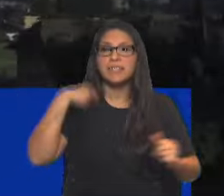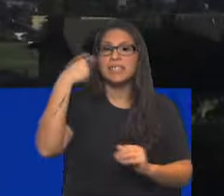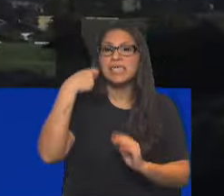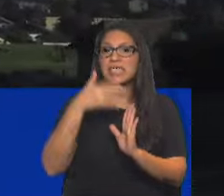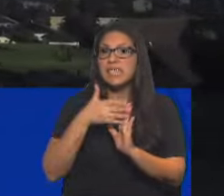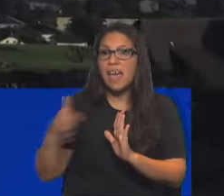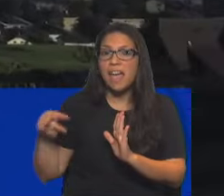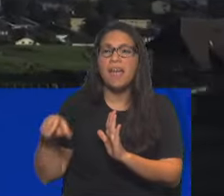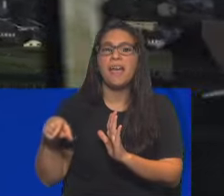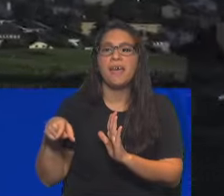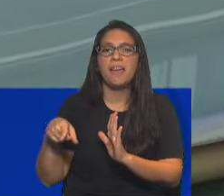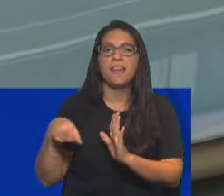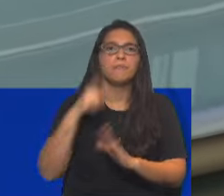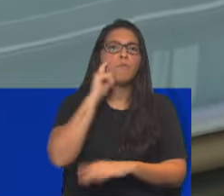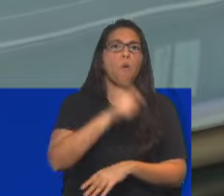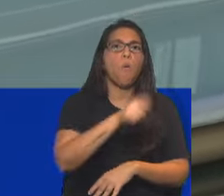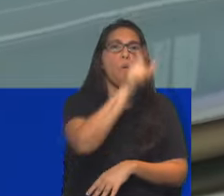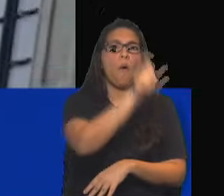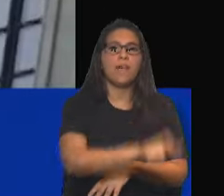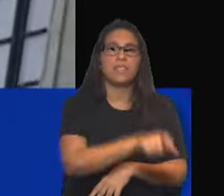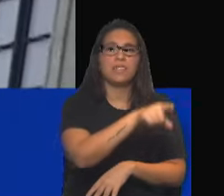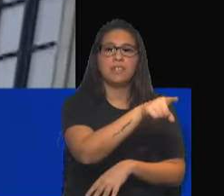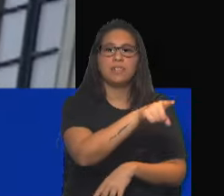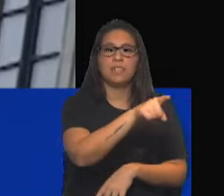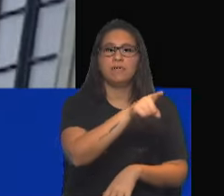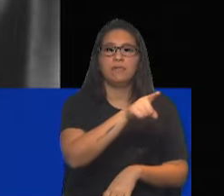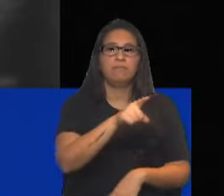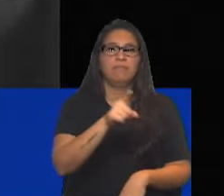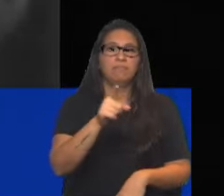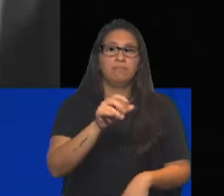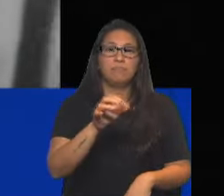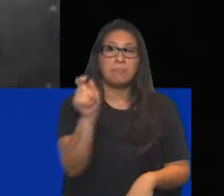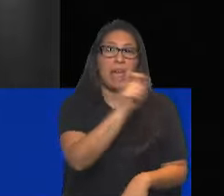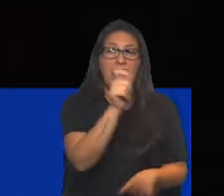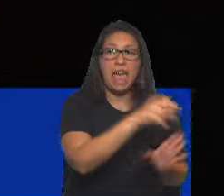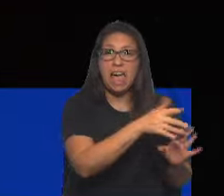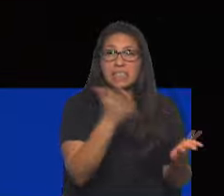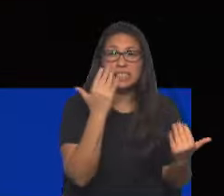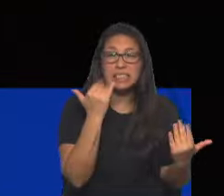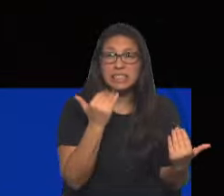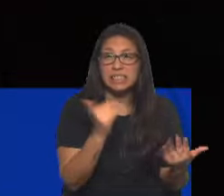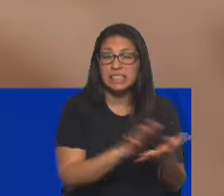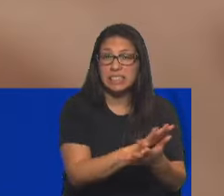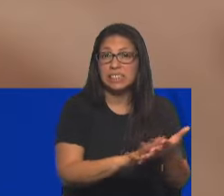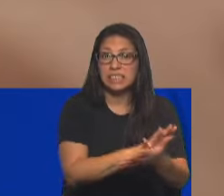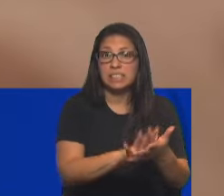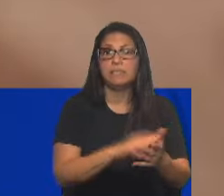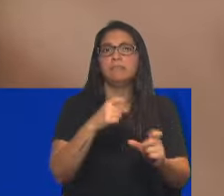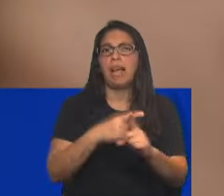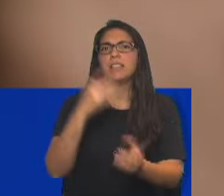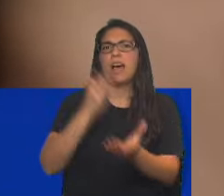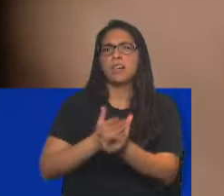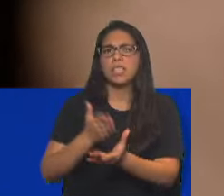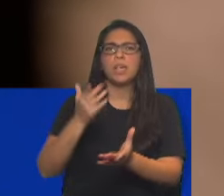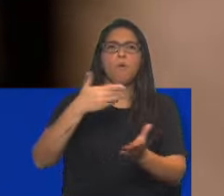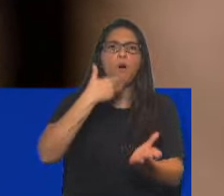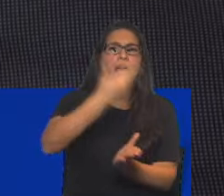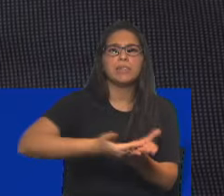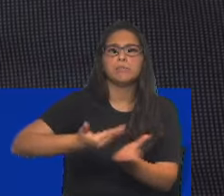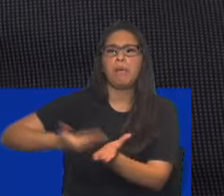Farsuau, el juez que dedicó los últimos 18 meses de su vida a intentar resolver ese caso junto con material de archivo, retazos de